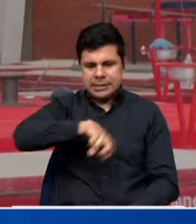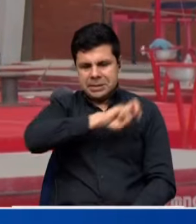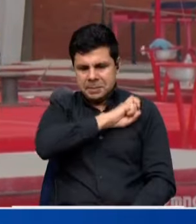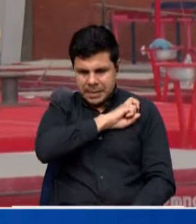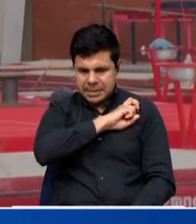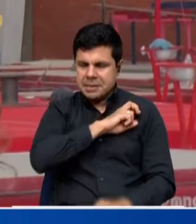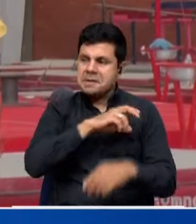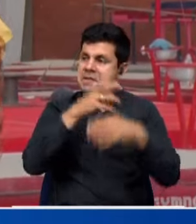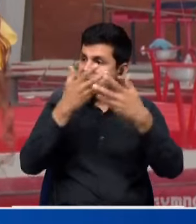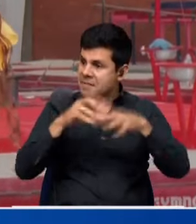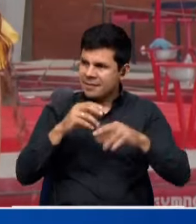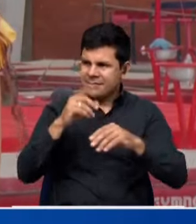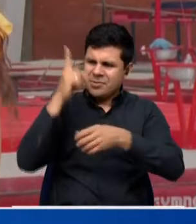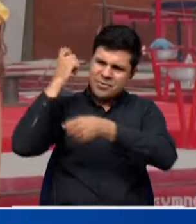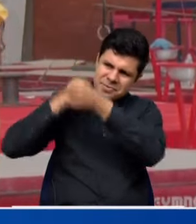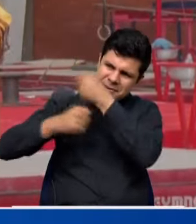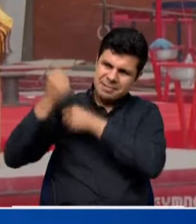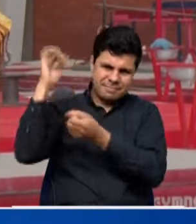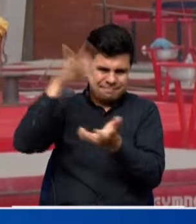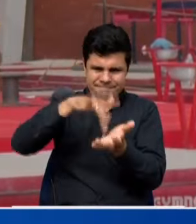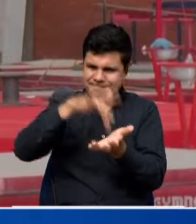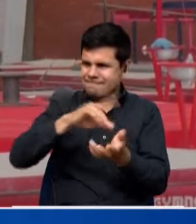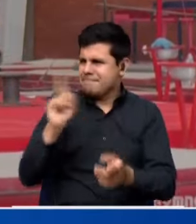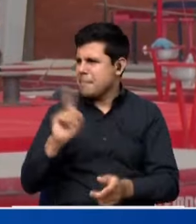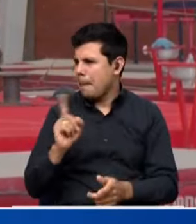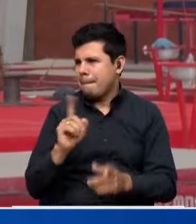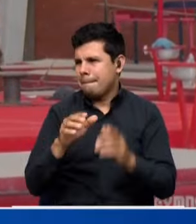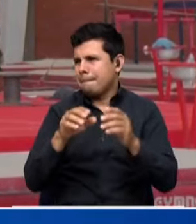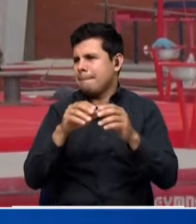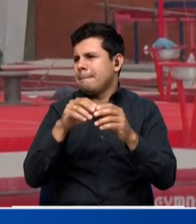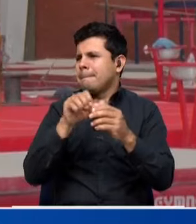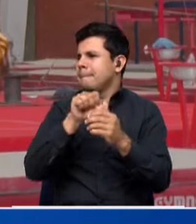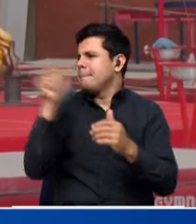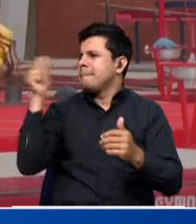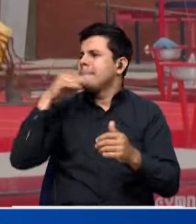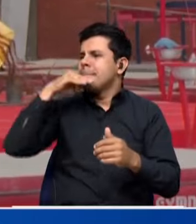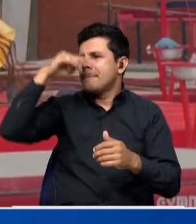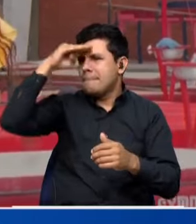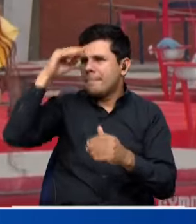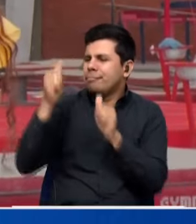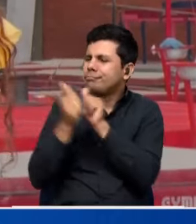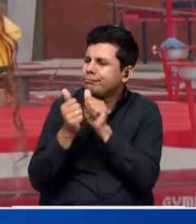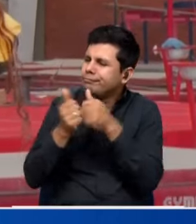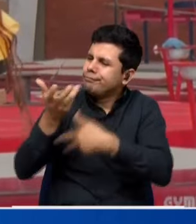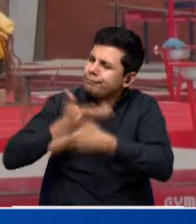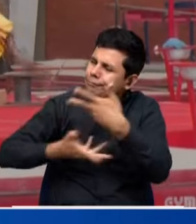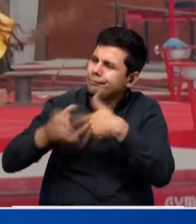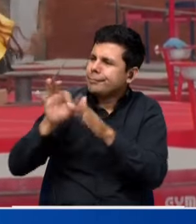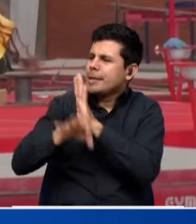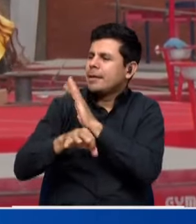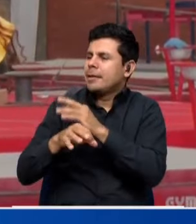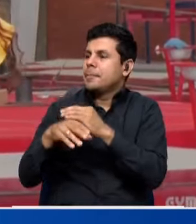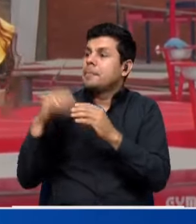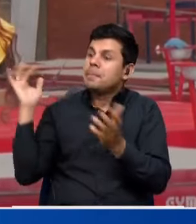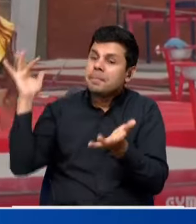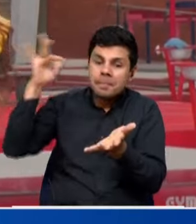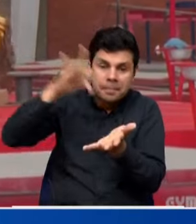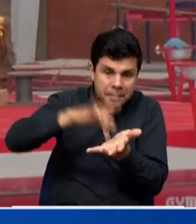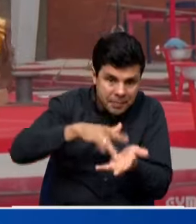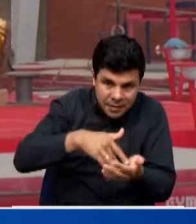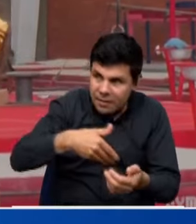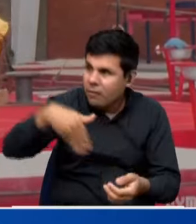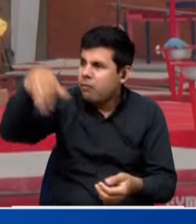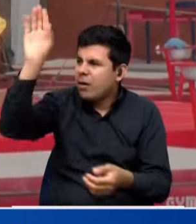año pasado estuvieron fuera ustedes del Coliseo por mucho tiempo, estuvieron entrenando en Medellín. No los pudimos tener acá por mucho tiempo. Vino unos días y se volvió a